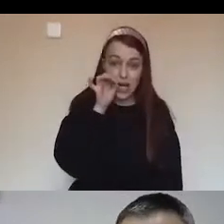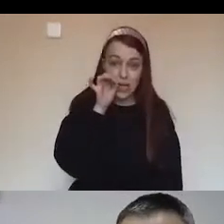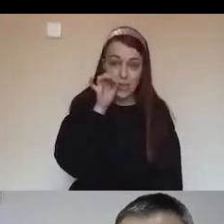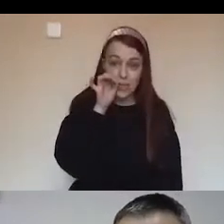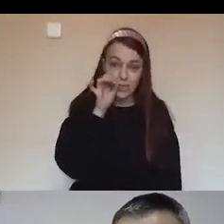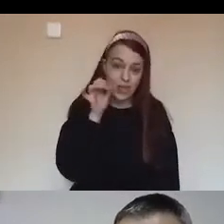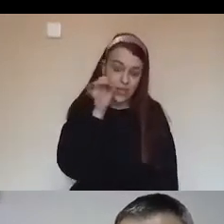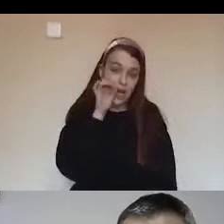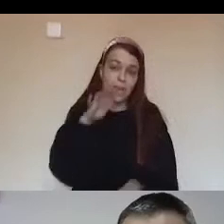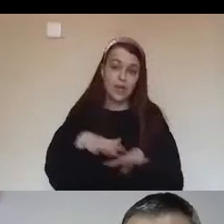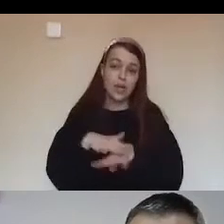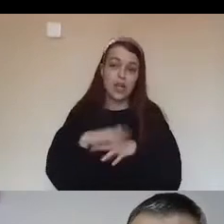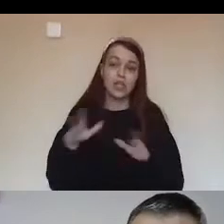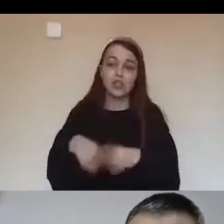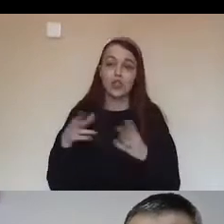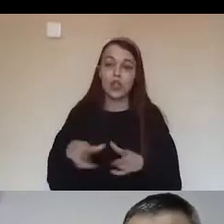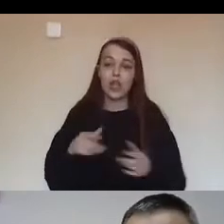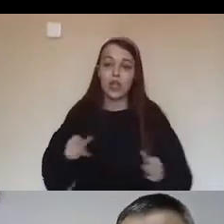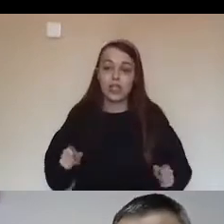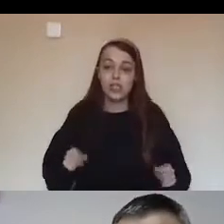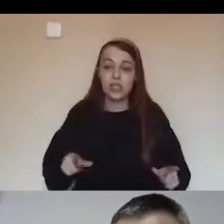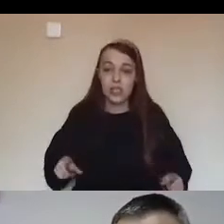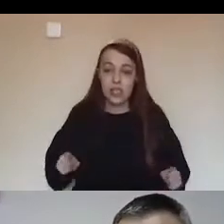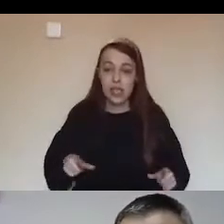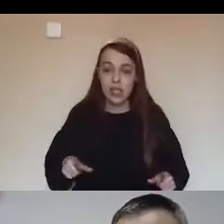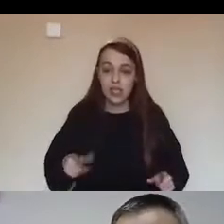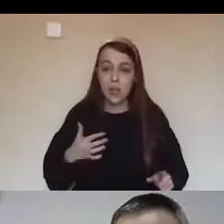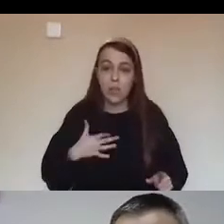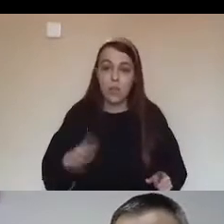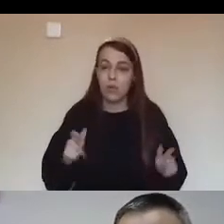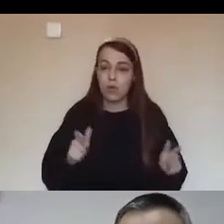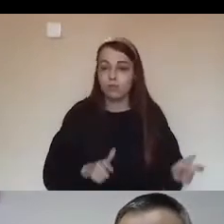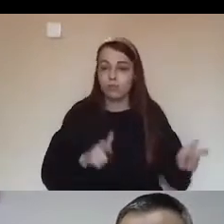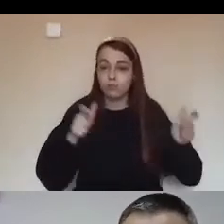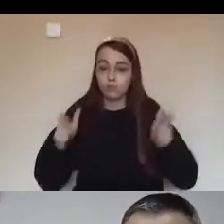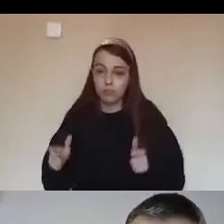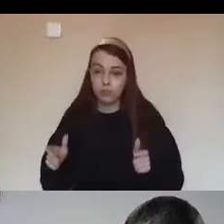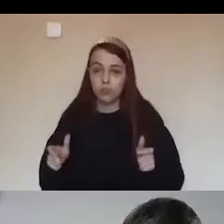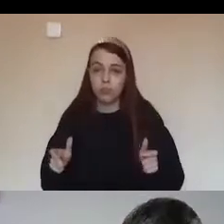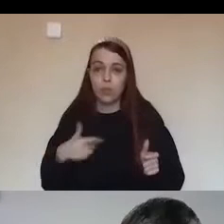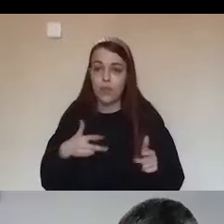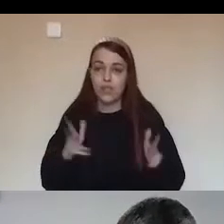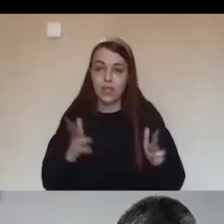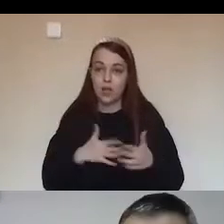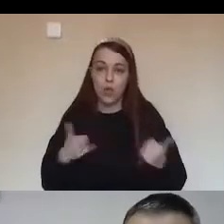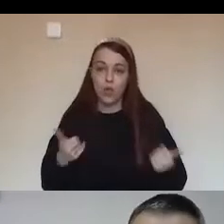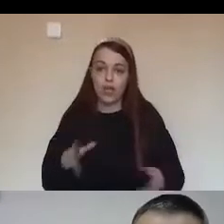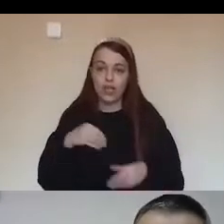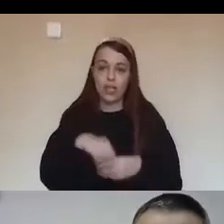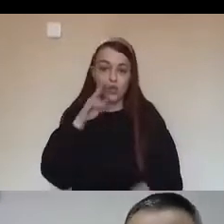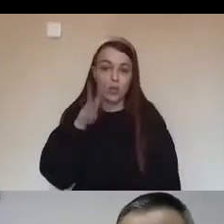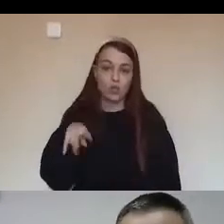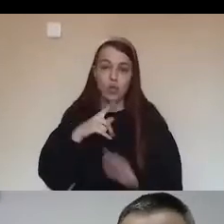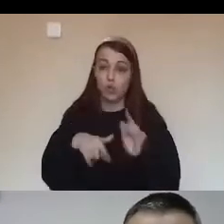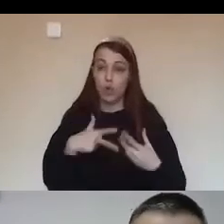en sus redes sociales estas sillas de un kilo que se pueden portar, se pueden llevar contigo y te puedes sentar cuando quieras en el museo y dejarlas donde quieras,